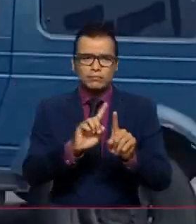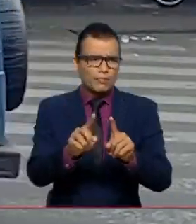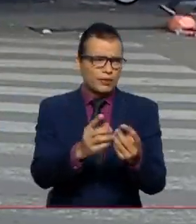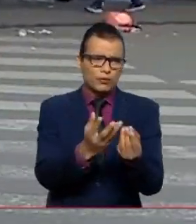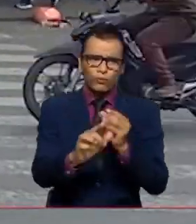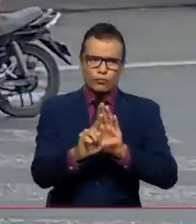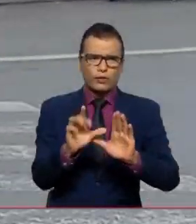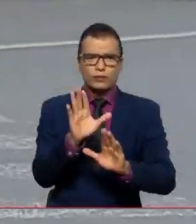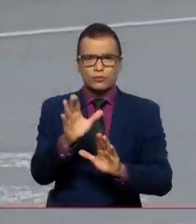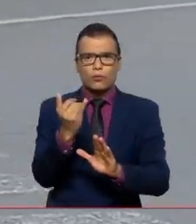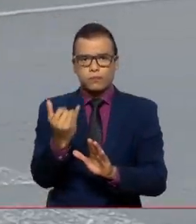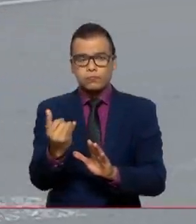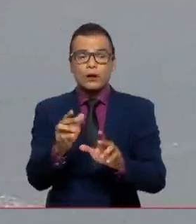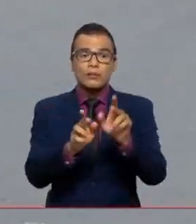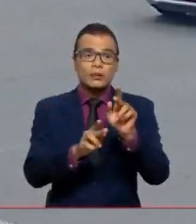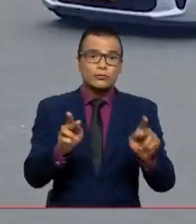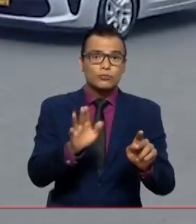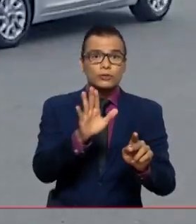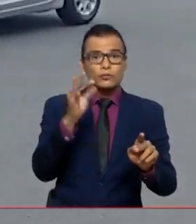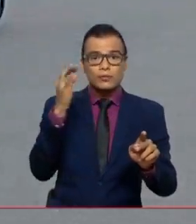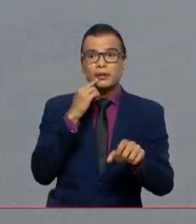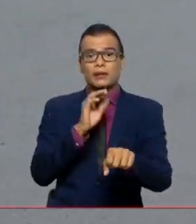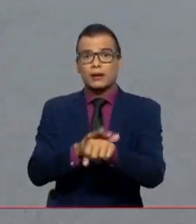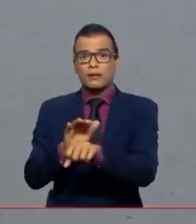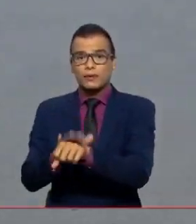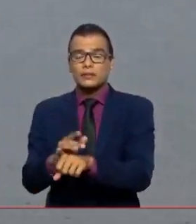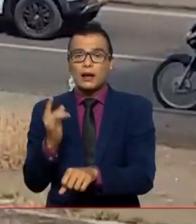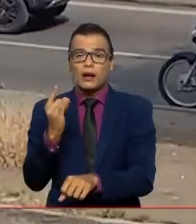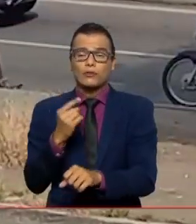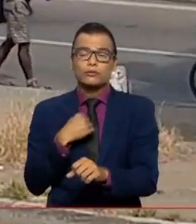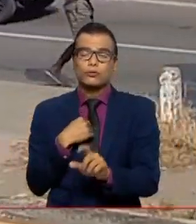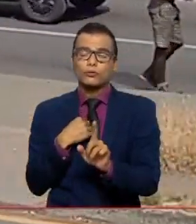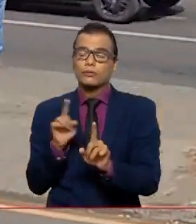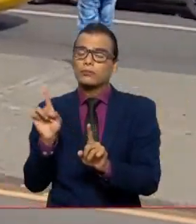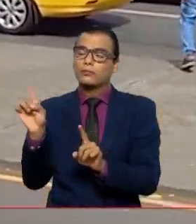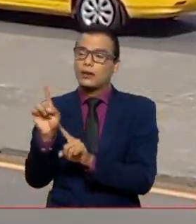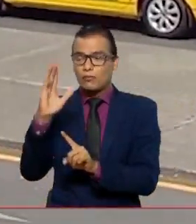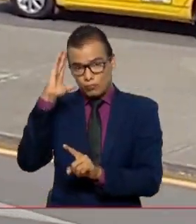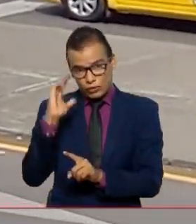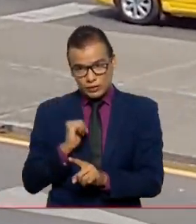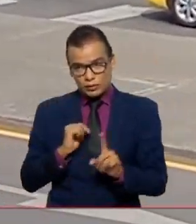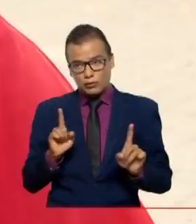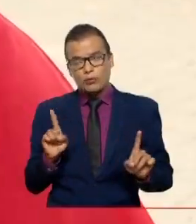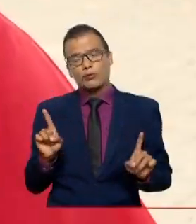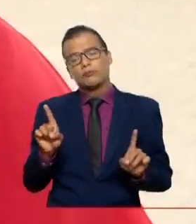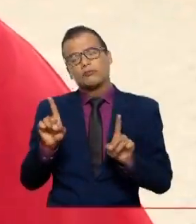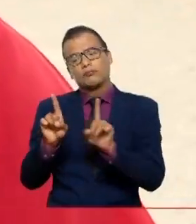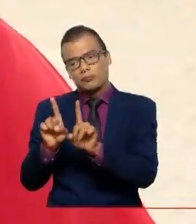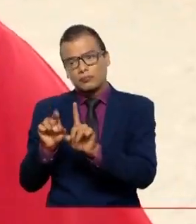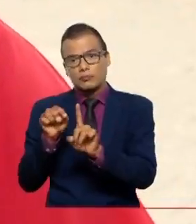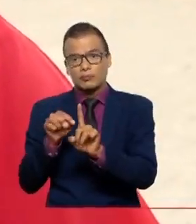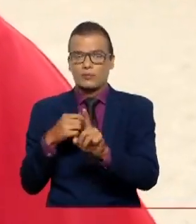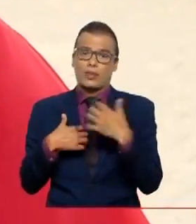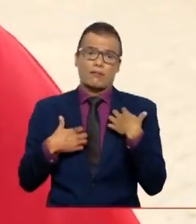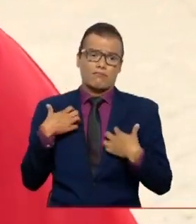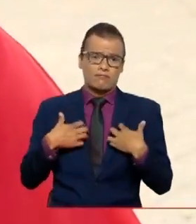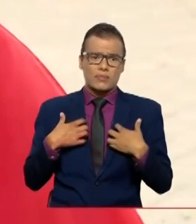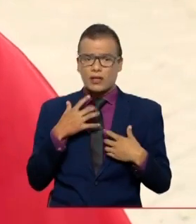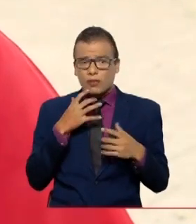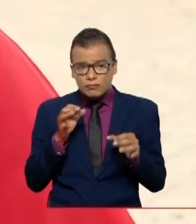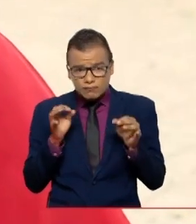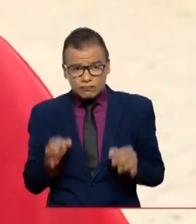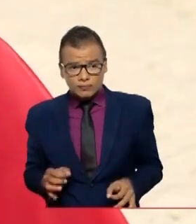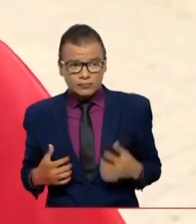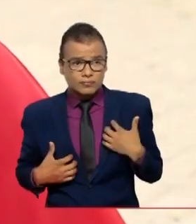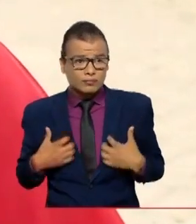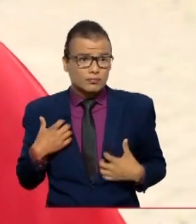para la ciudadanía, que explica que estar cerca de un uniformado puede poner en riesgo la vida de la población civil. Mantiene pues como asustado porque pues